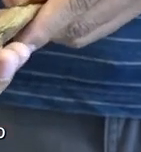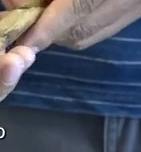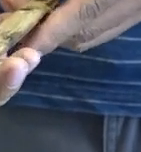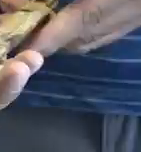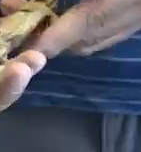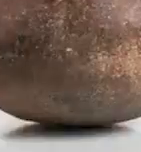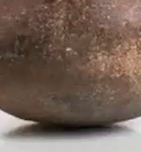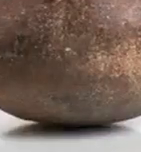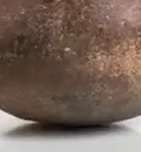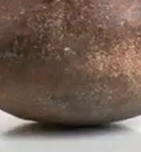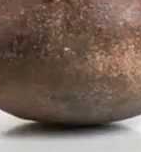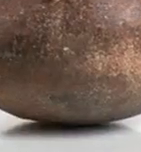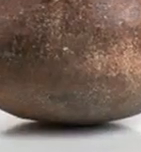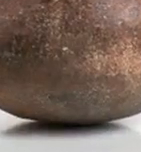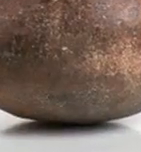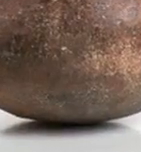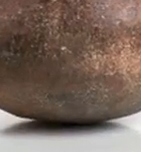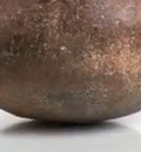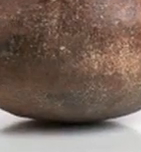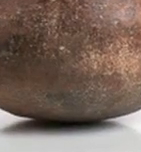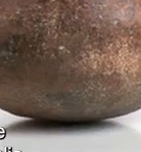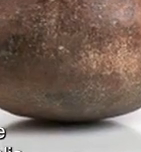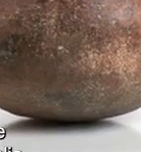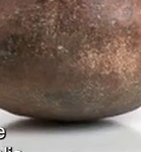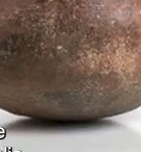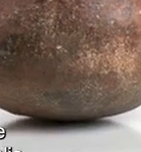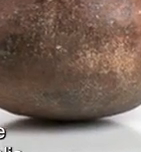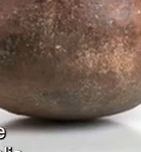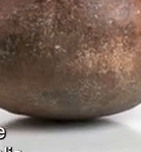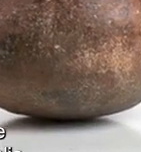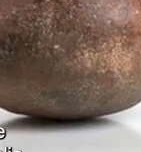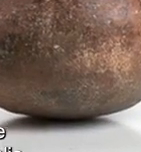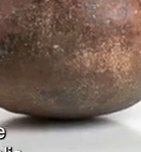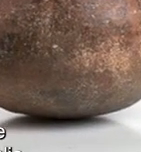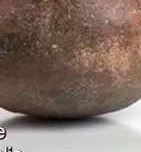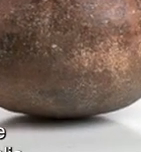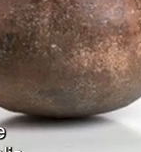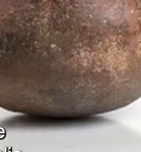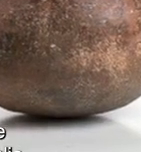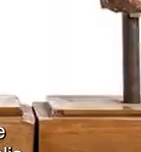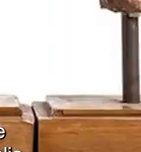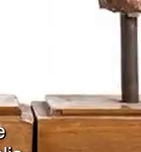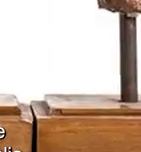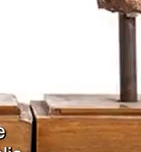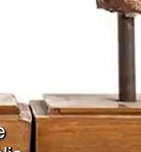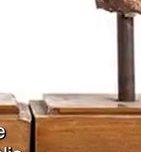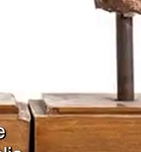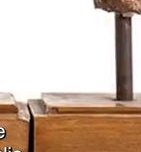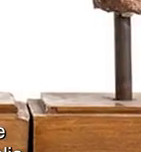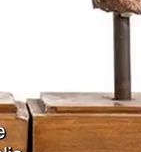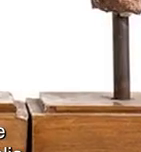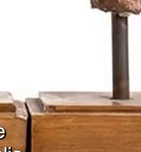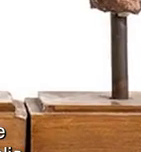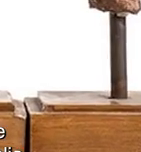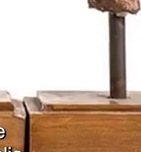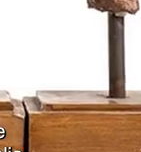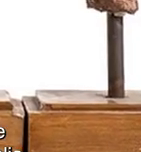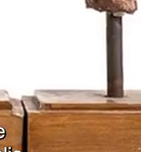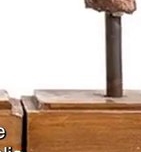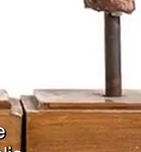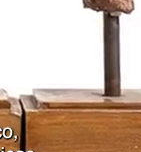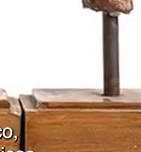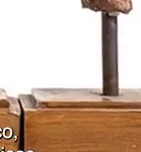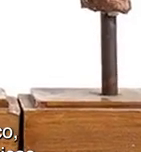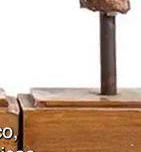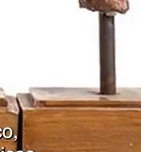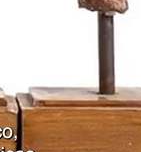las gracias. En septiembre de 2021, el Cuerpo de Carabinieris de Tutela de Protección del Patrimonio Cultural de